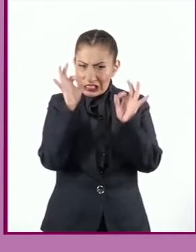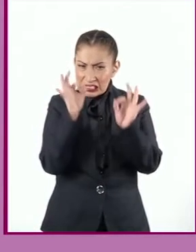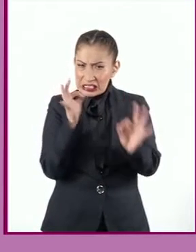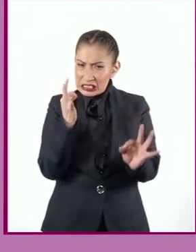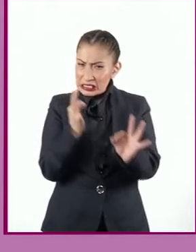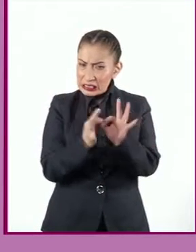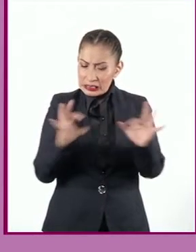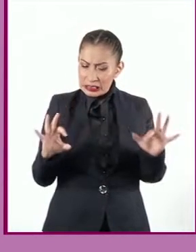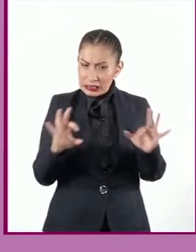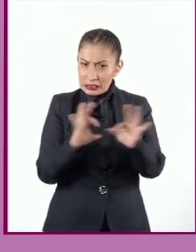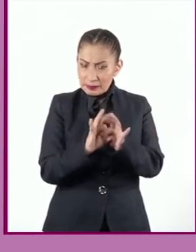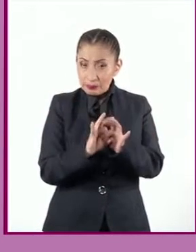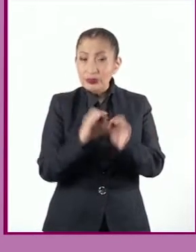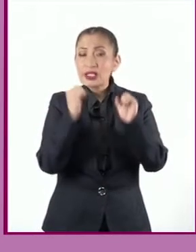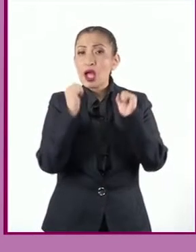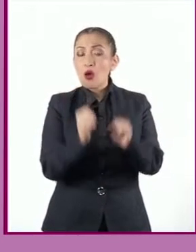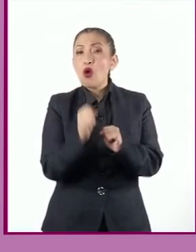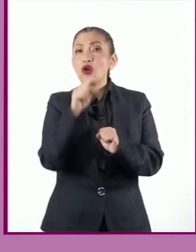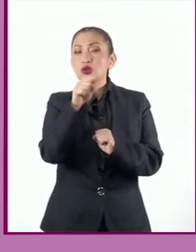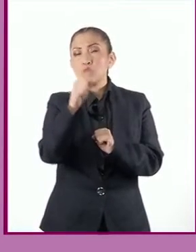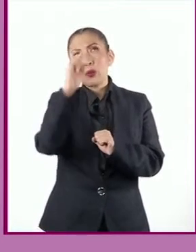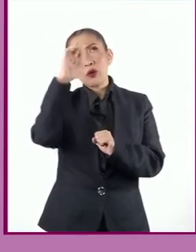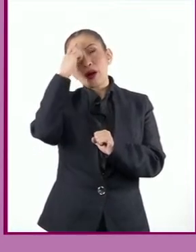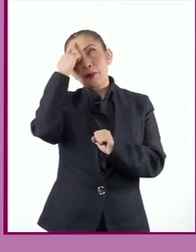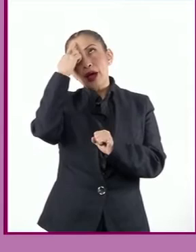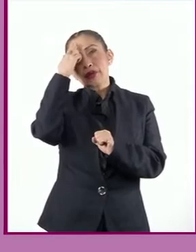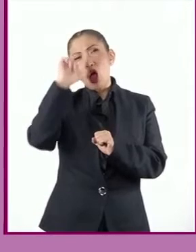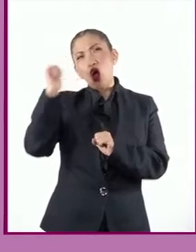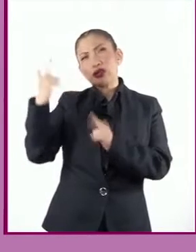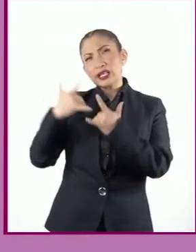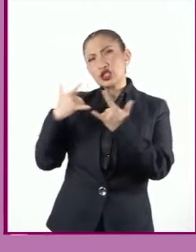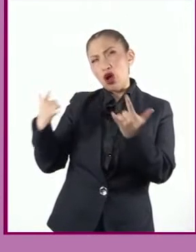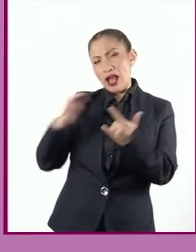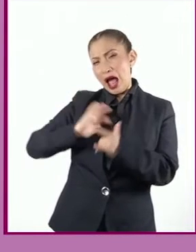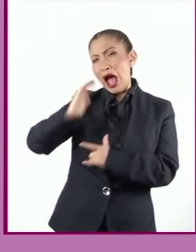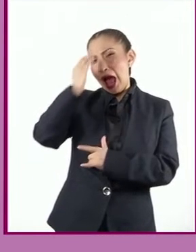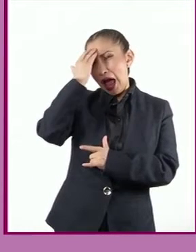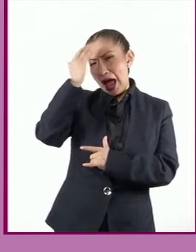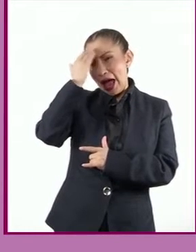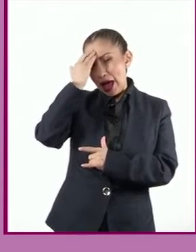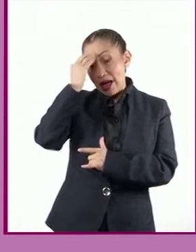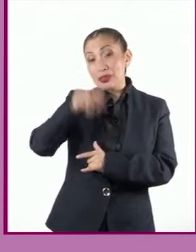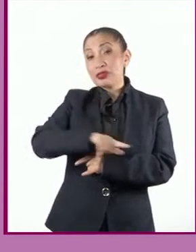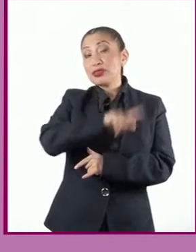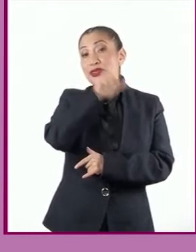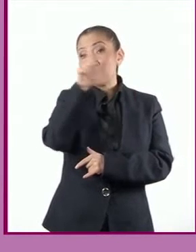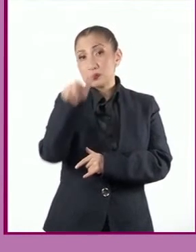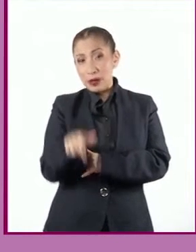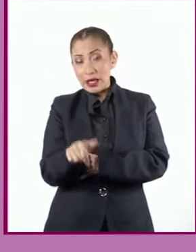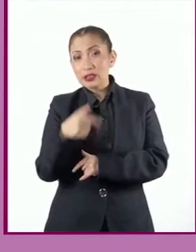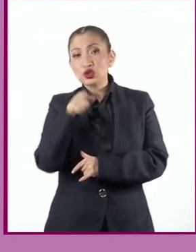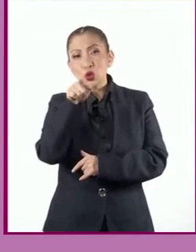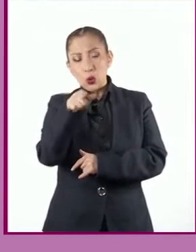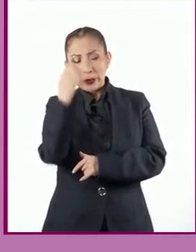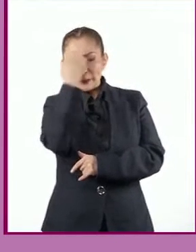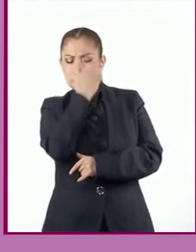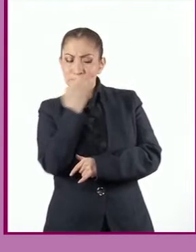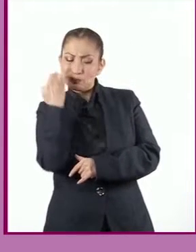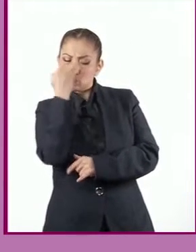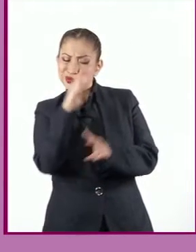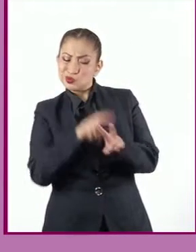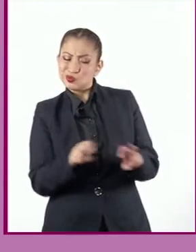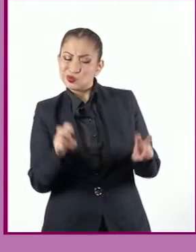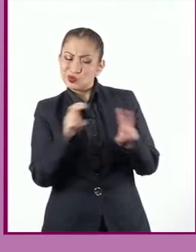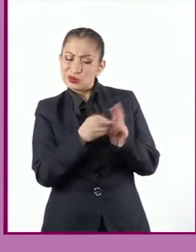fielmente. Seguramente se les vienen a la mente otras historias. Después, exploren o